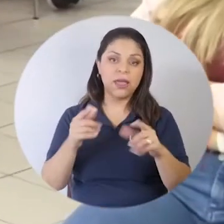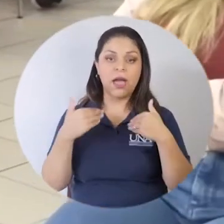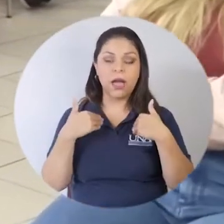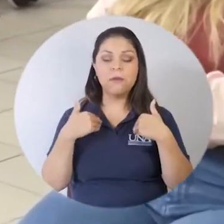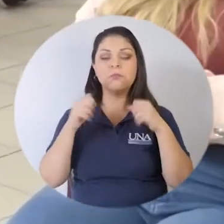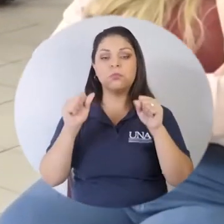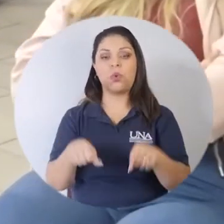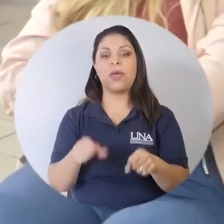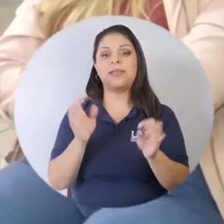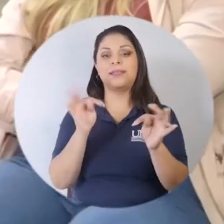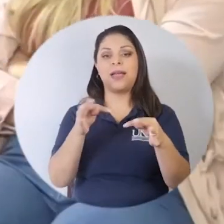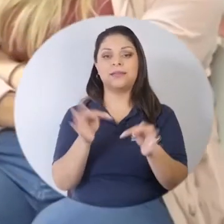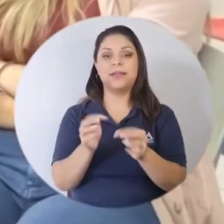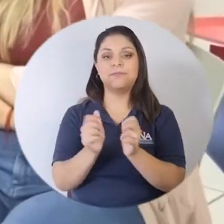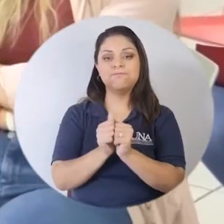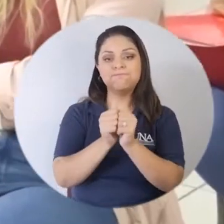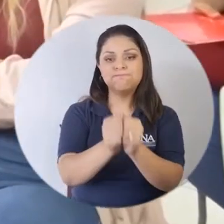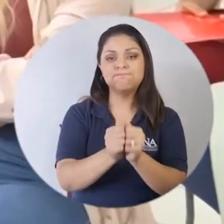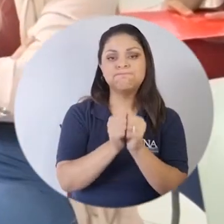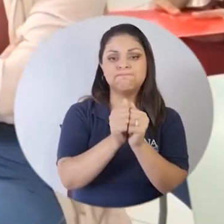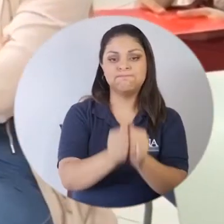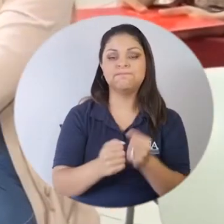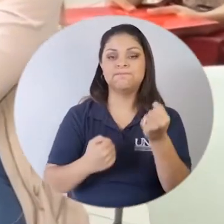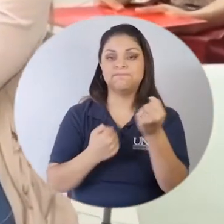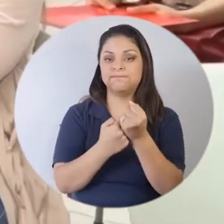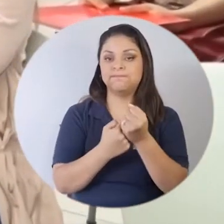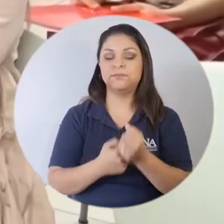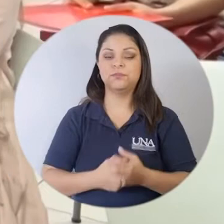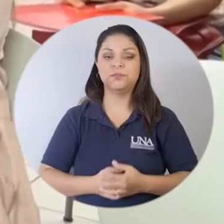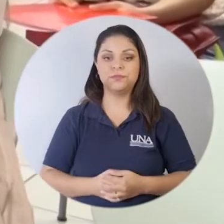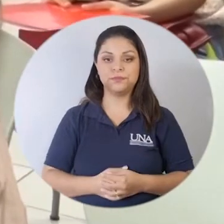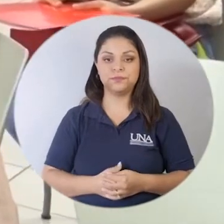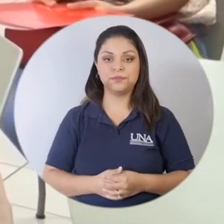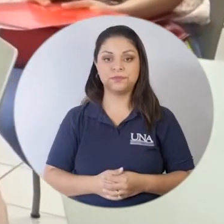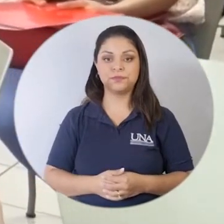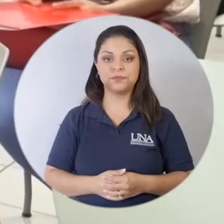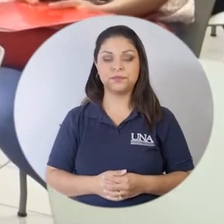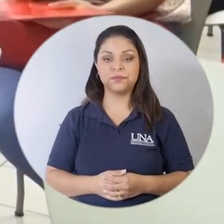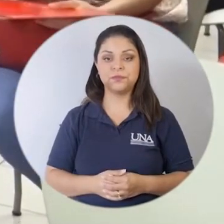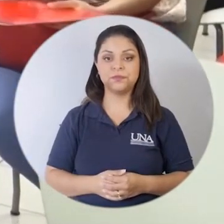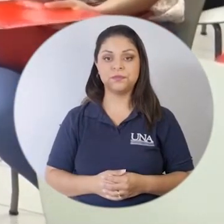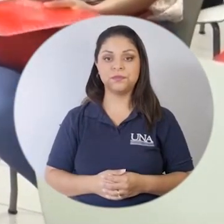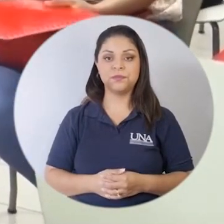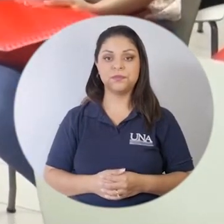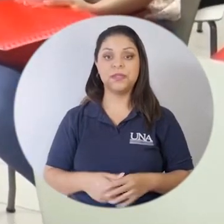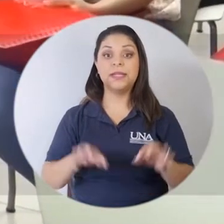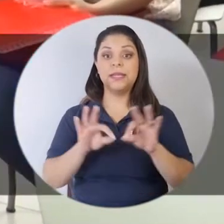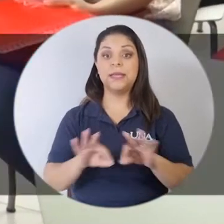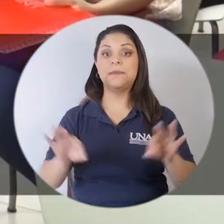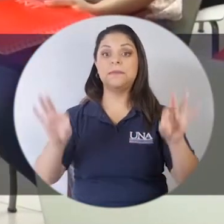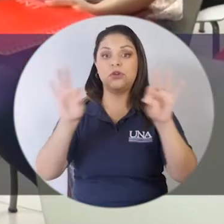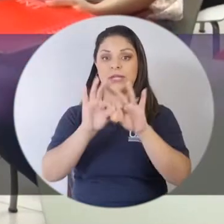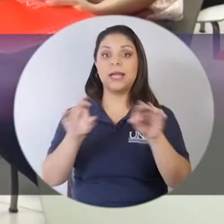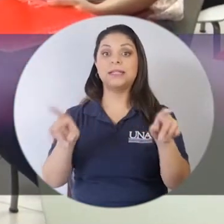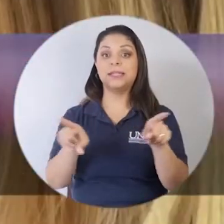disponibles para poder recibir este acompañamiento y este apoyo. importante